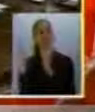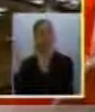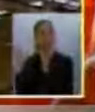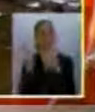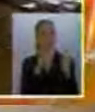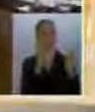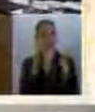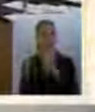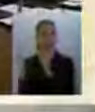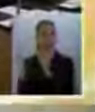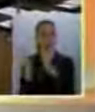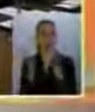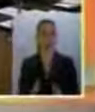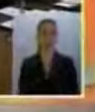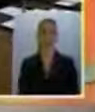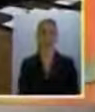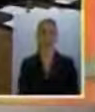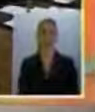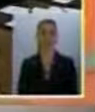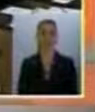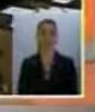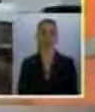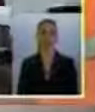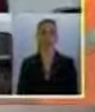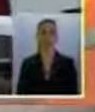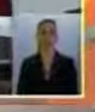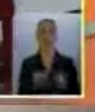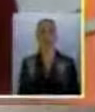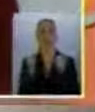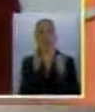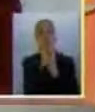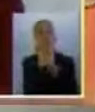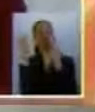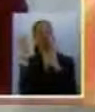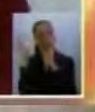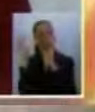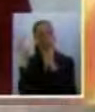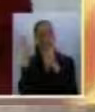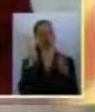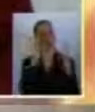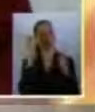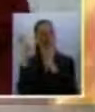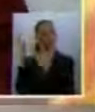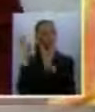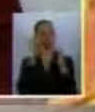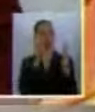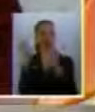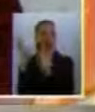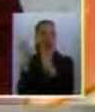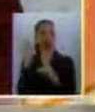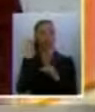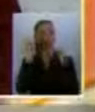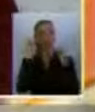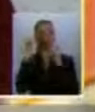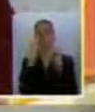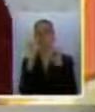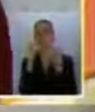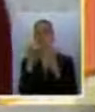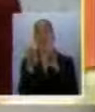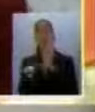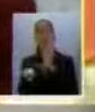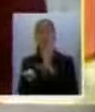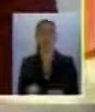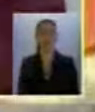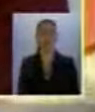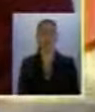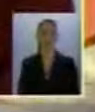han habido, y esto es una constante en los últimos 30 años o más, sectores que son bastante opuestos, pero han habido,